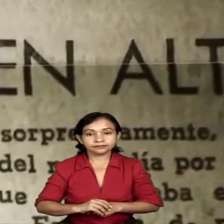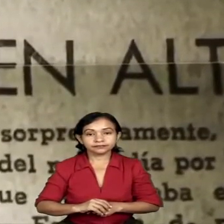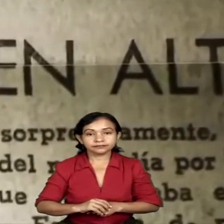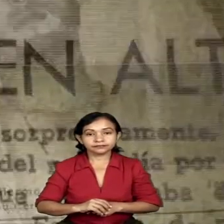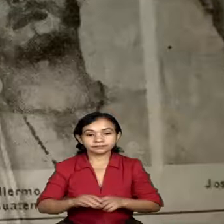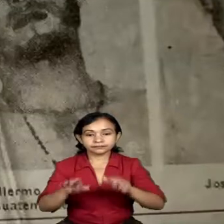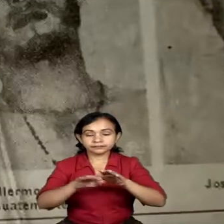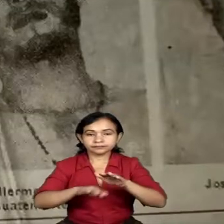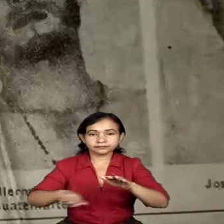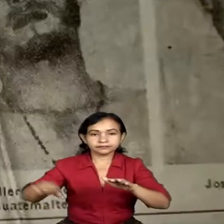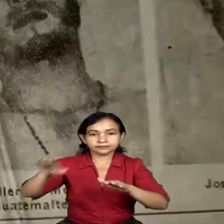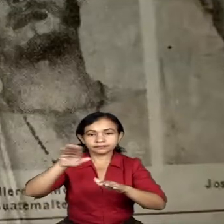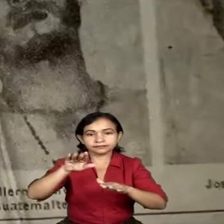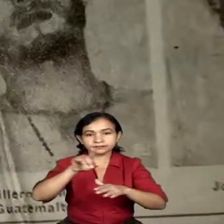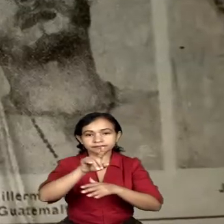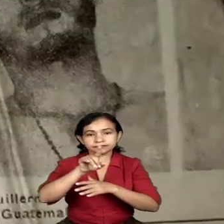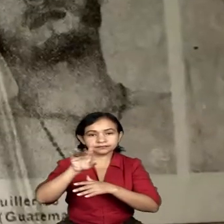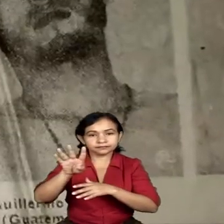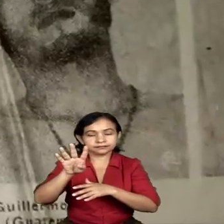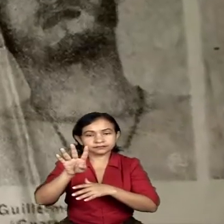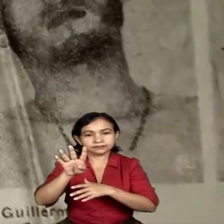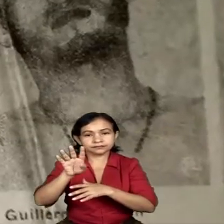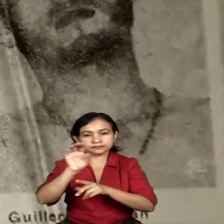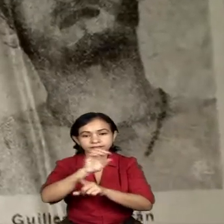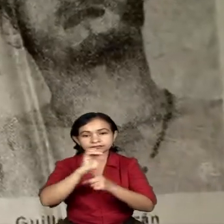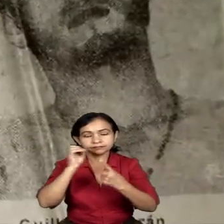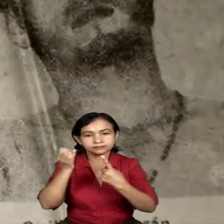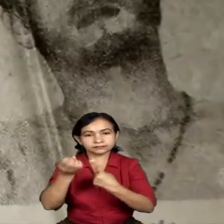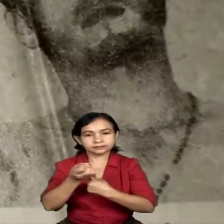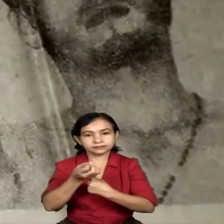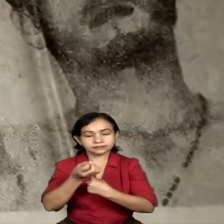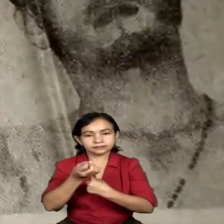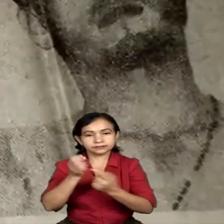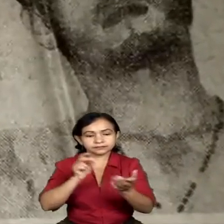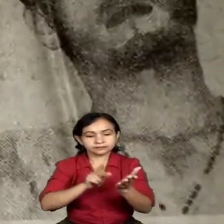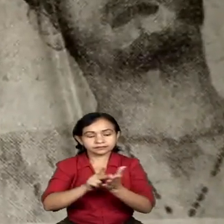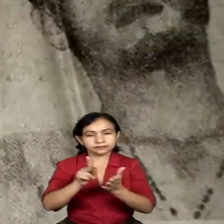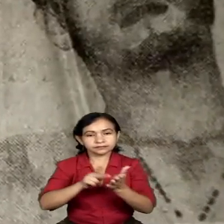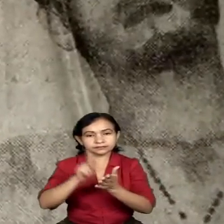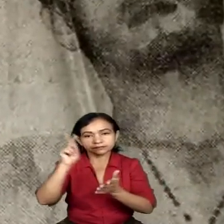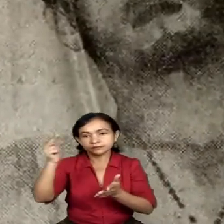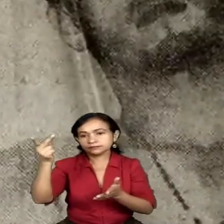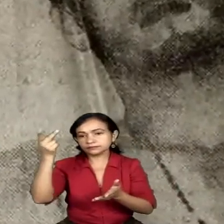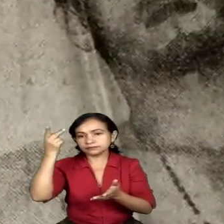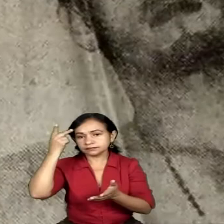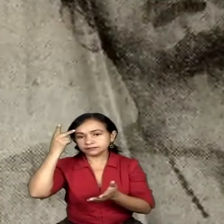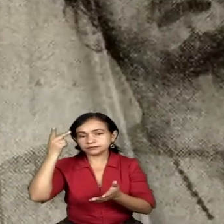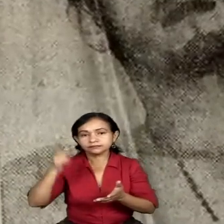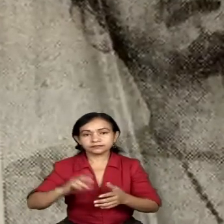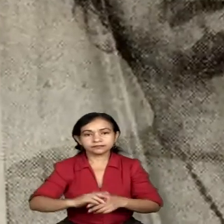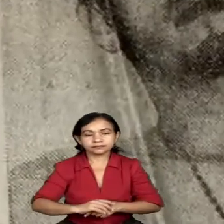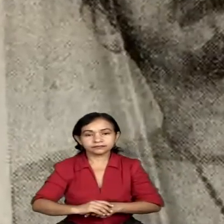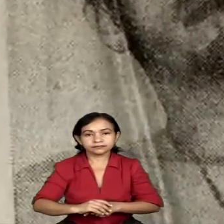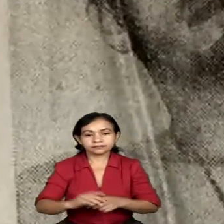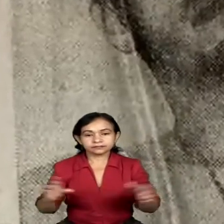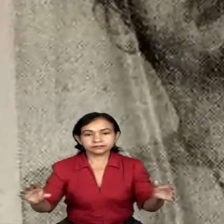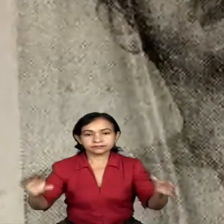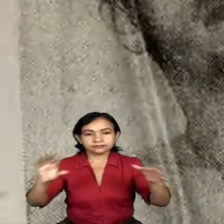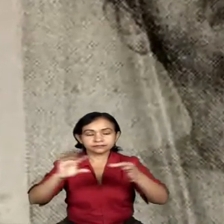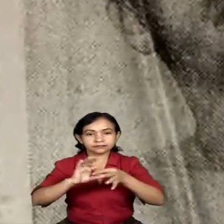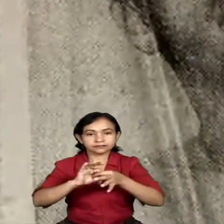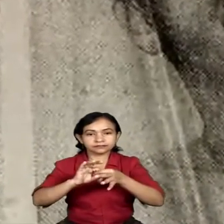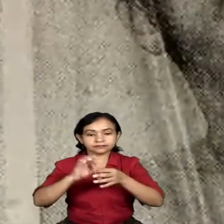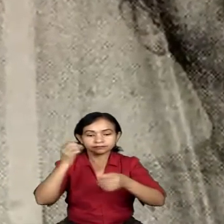más de 14 organizaciones y partidos políticos en reales, alianza, movimientos reales, en alianza